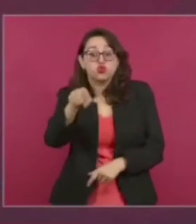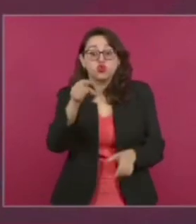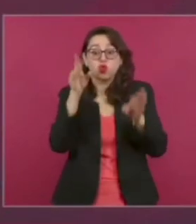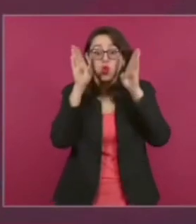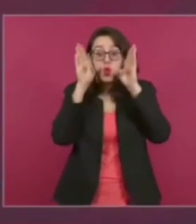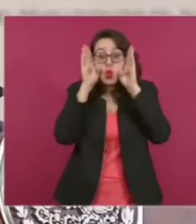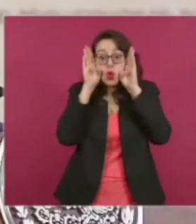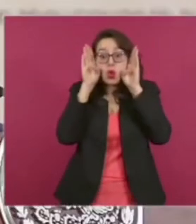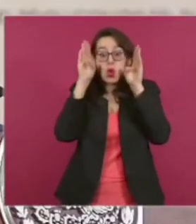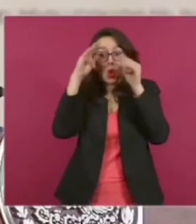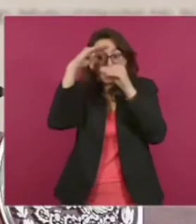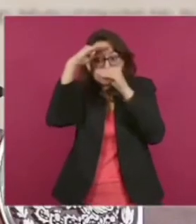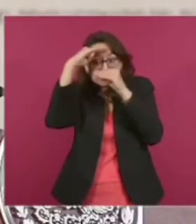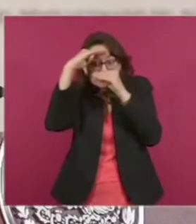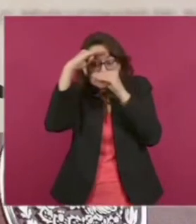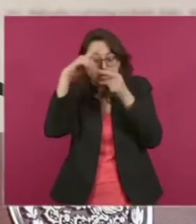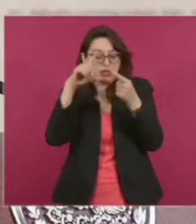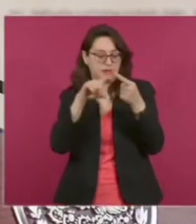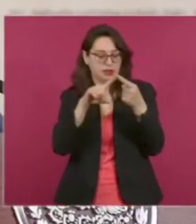de la corrupción,